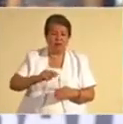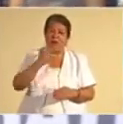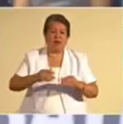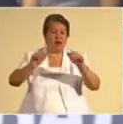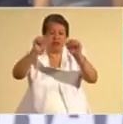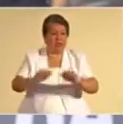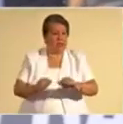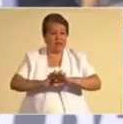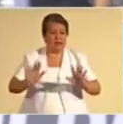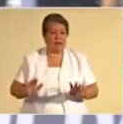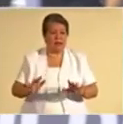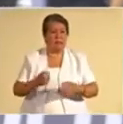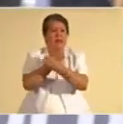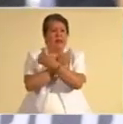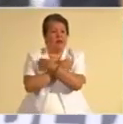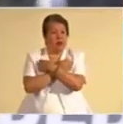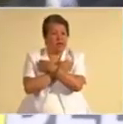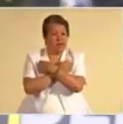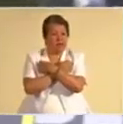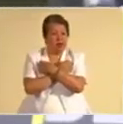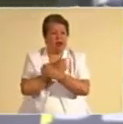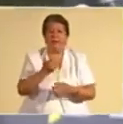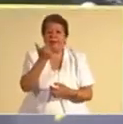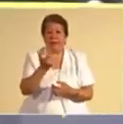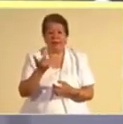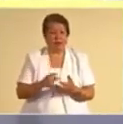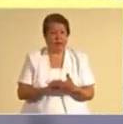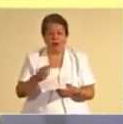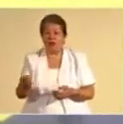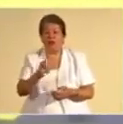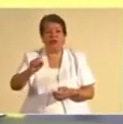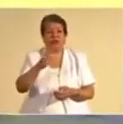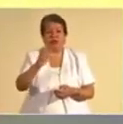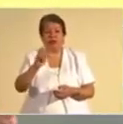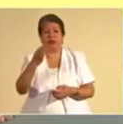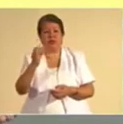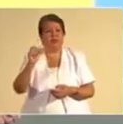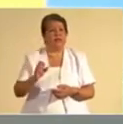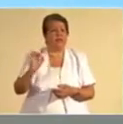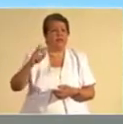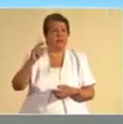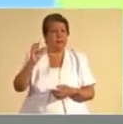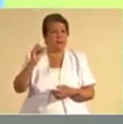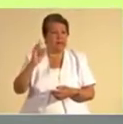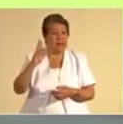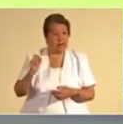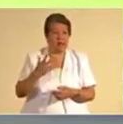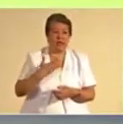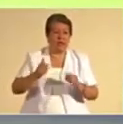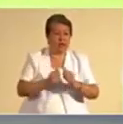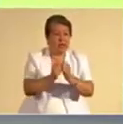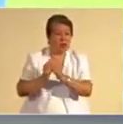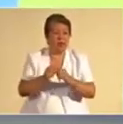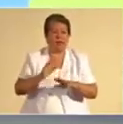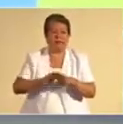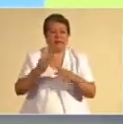financiera. Educación financiera. Ustedes son los líderes. Ustedes son empresarios. Enséñenos, pero tienen que acompañarnos. Y sobre todo a ellos, a los